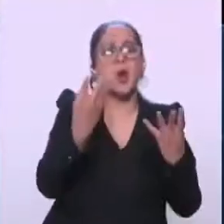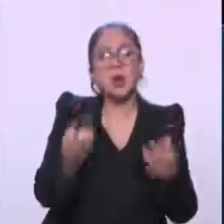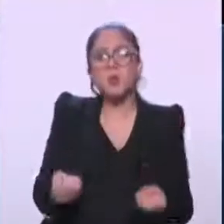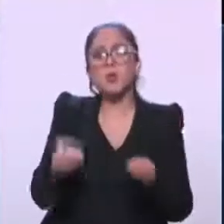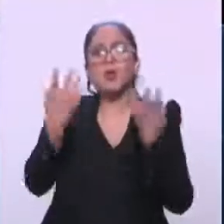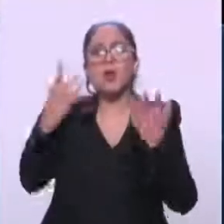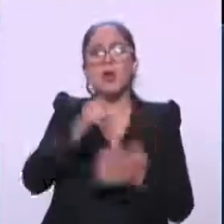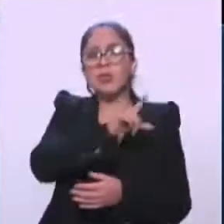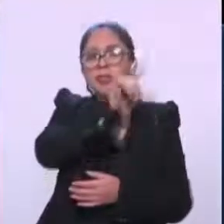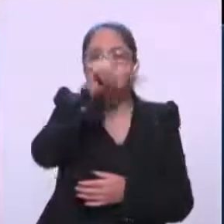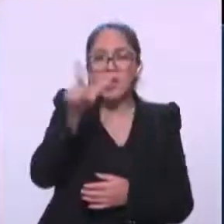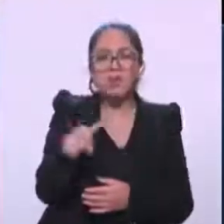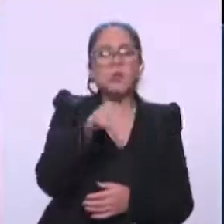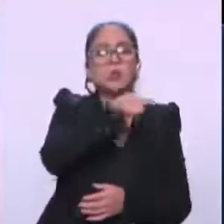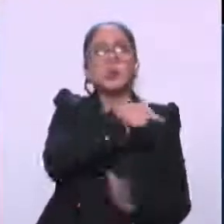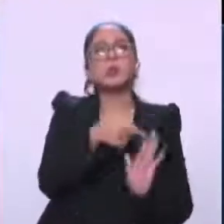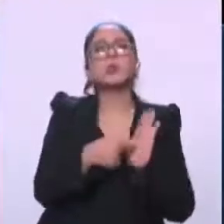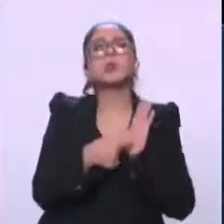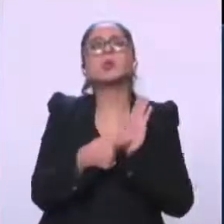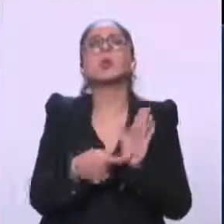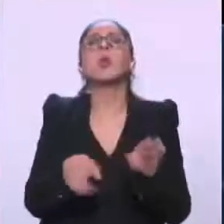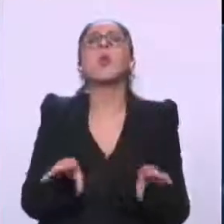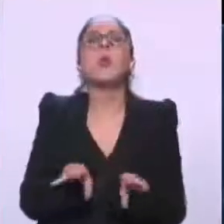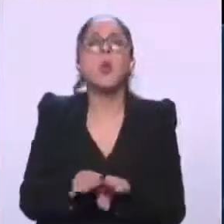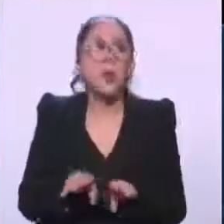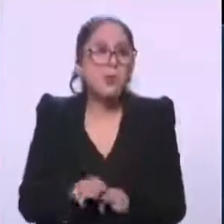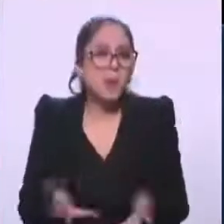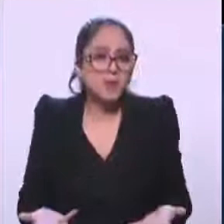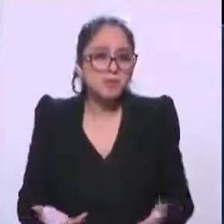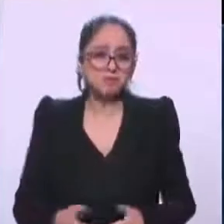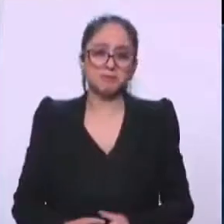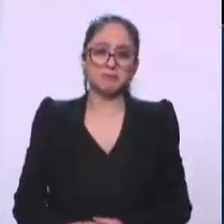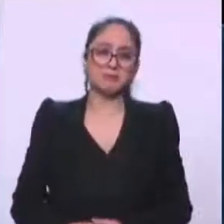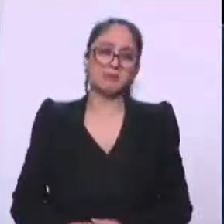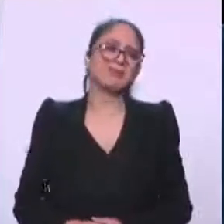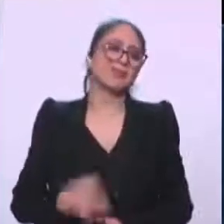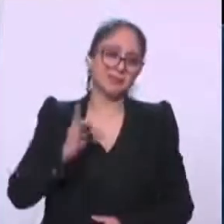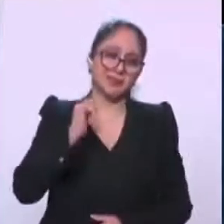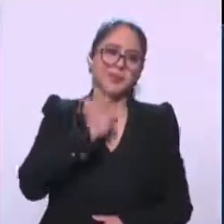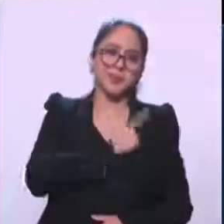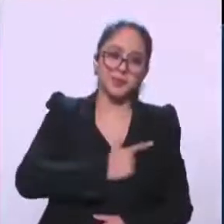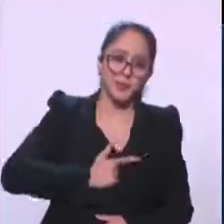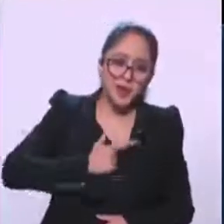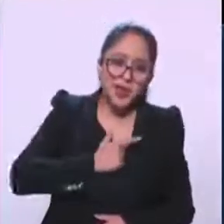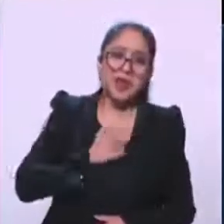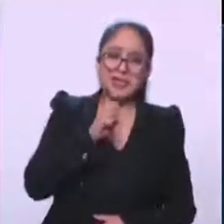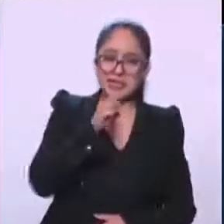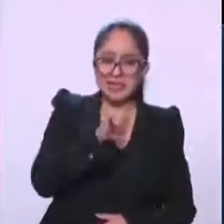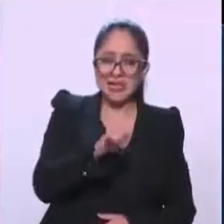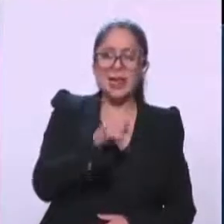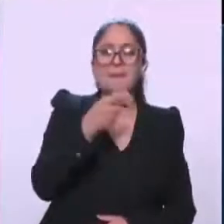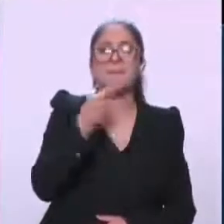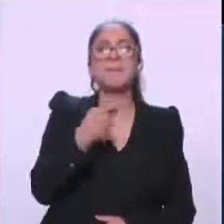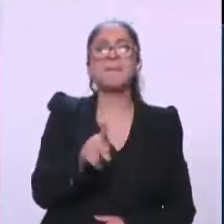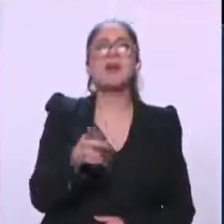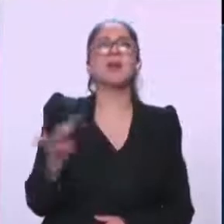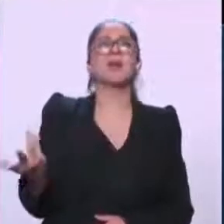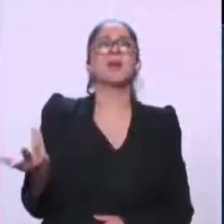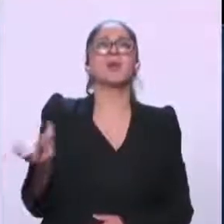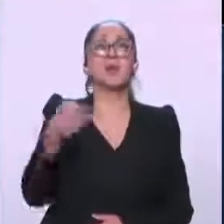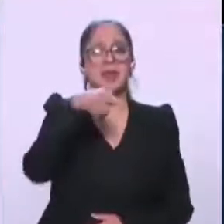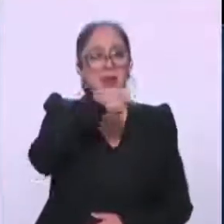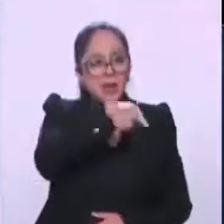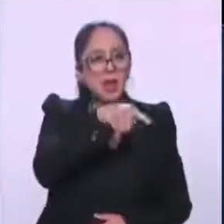a compartir? No, bueno, con mucho gusto. Aquí el tema es que o sea, ese tipo